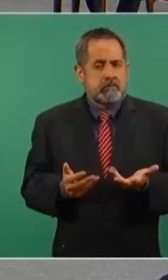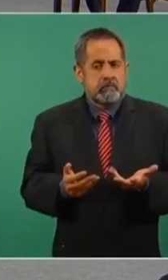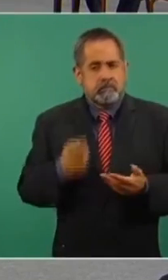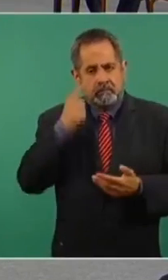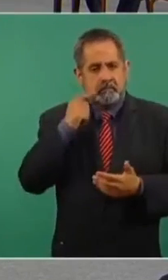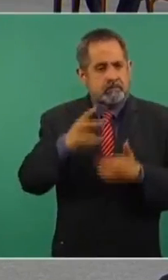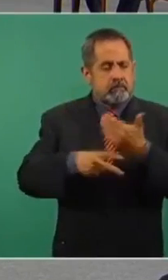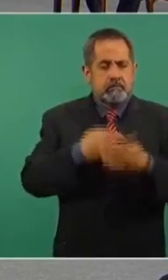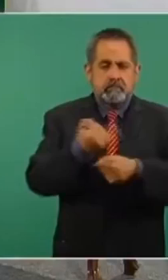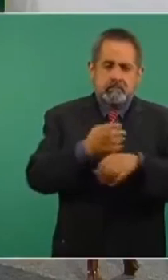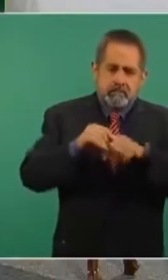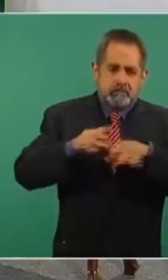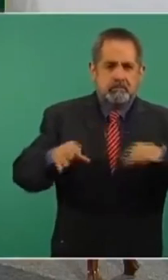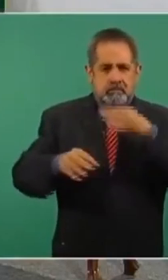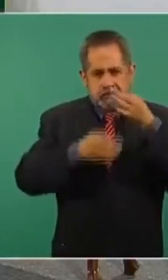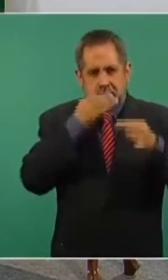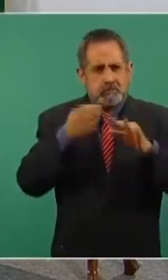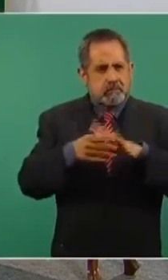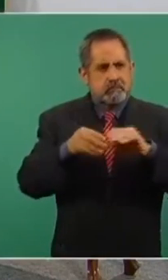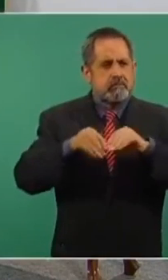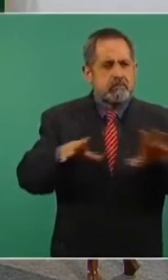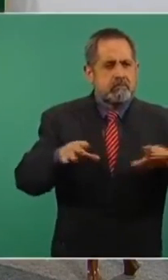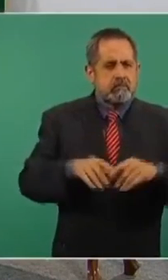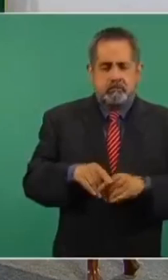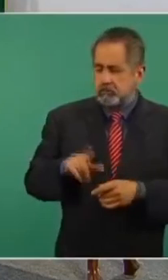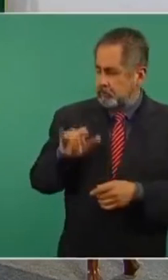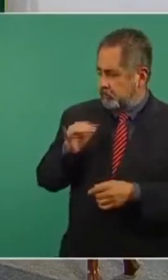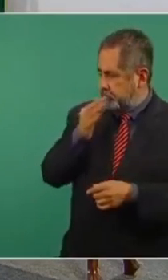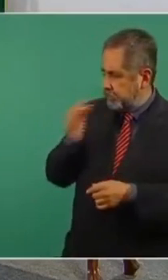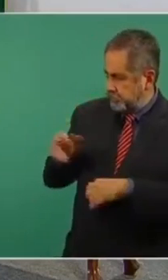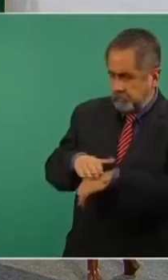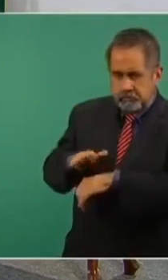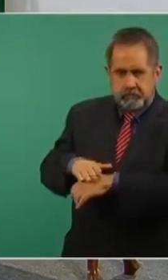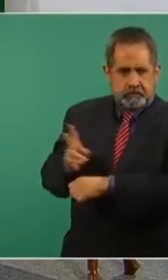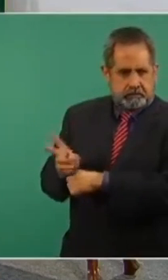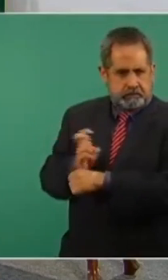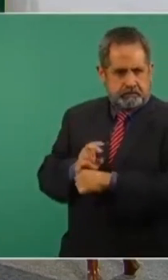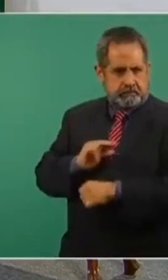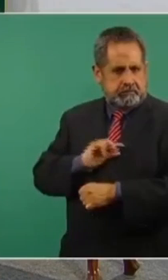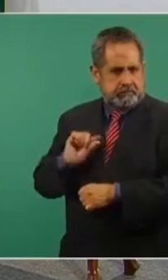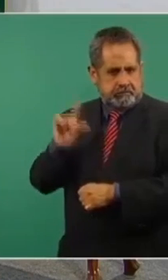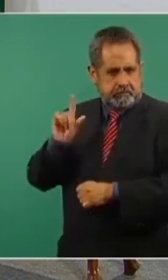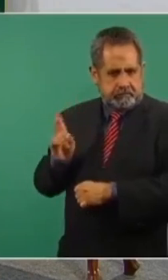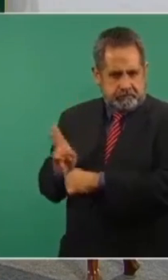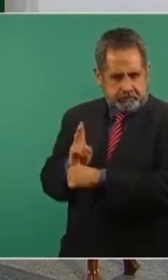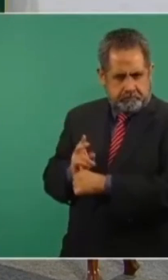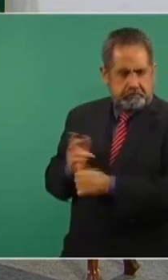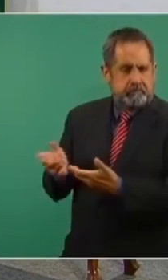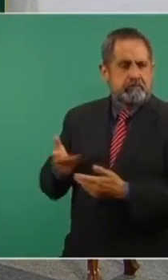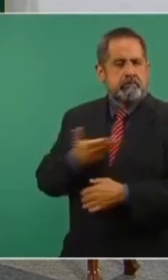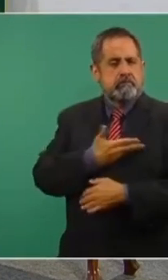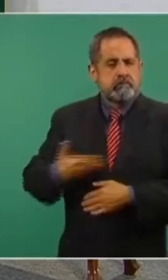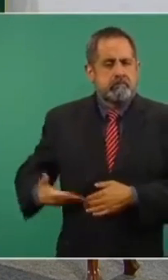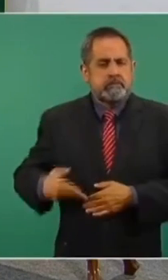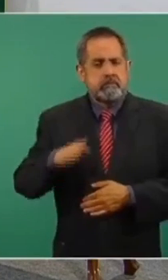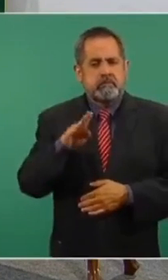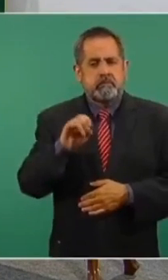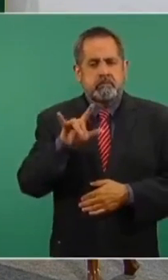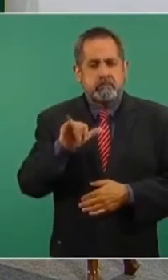Para información de Luis, nuestro invitado especial, presidente de Bolivia,